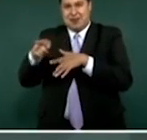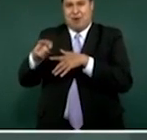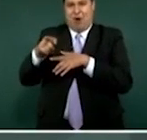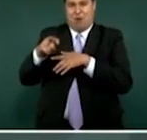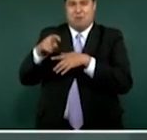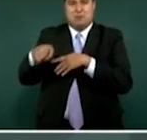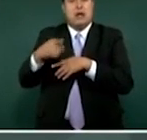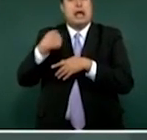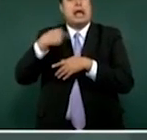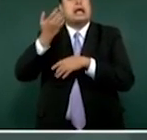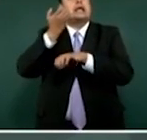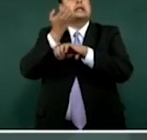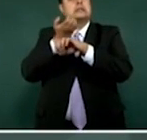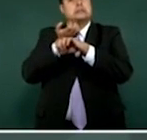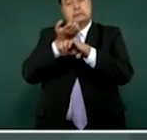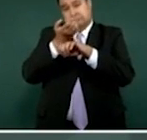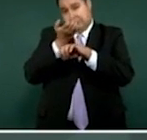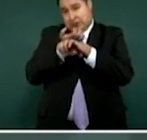en Estados Unidos,